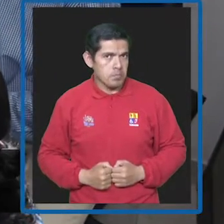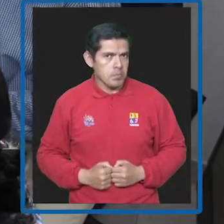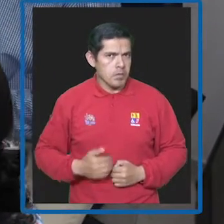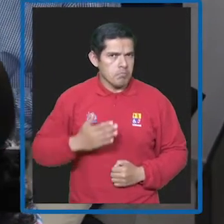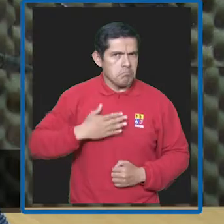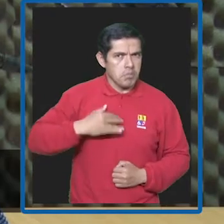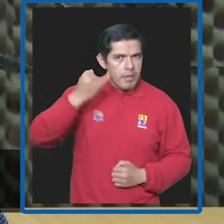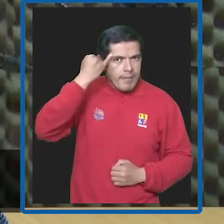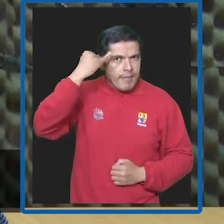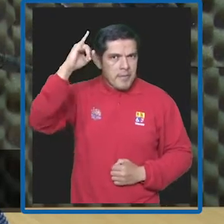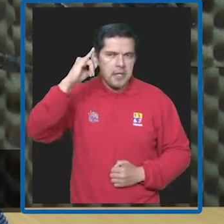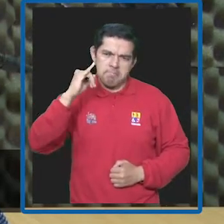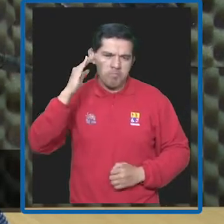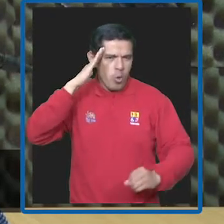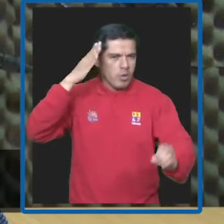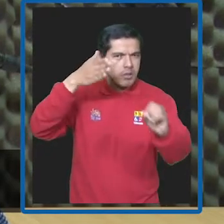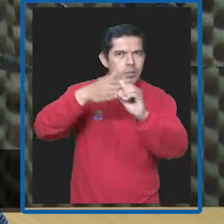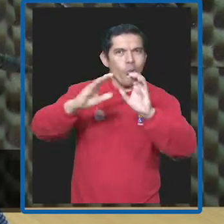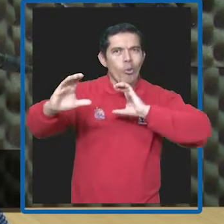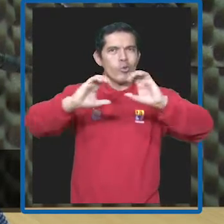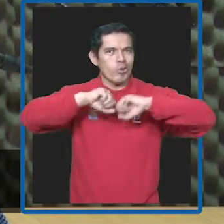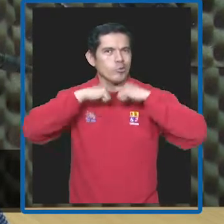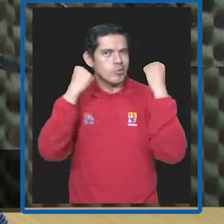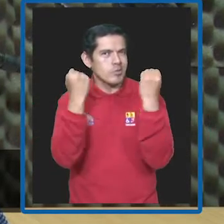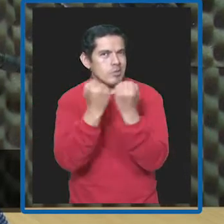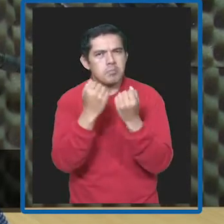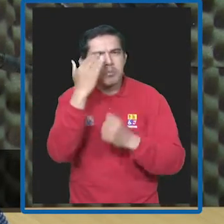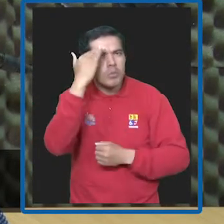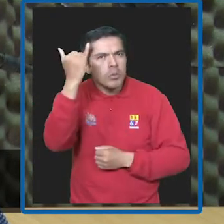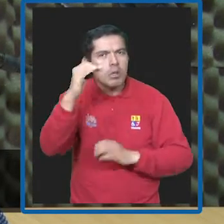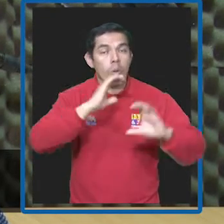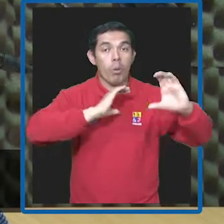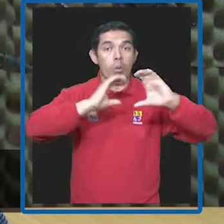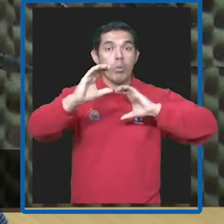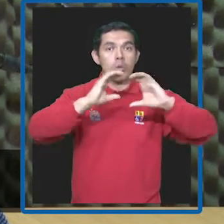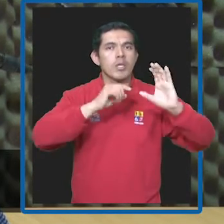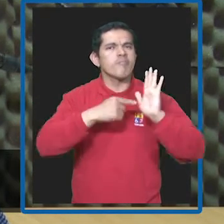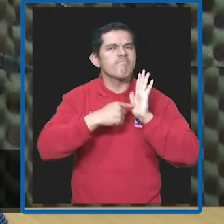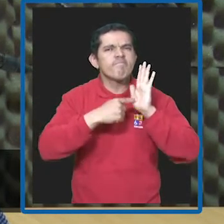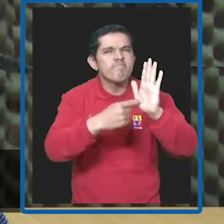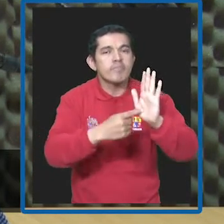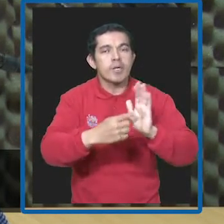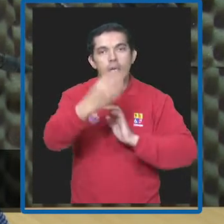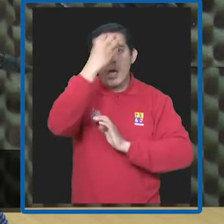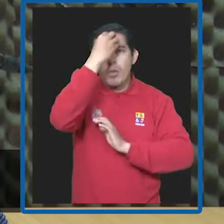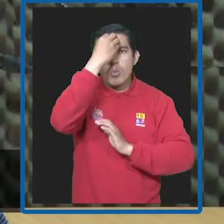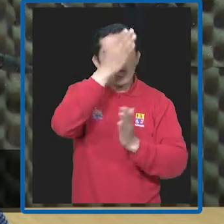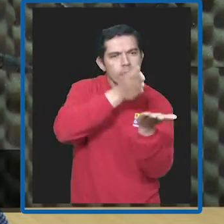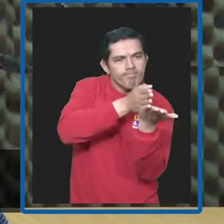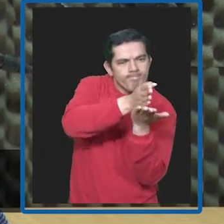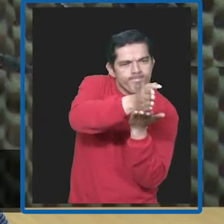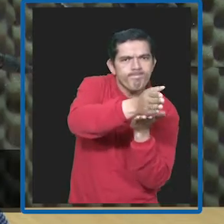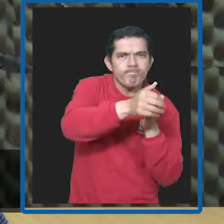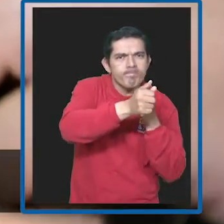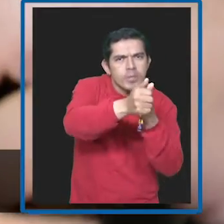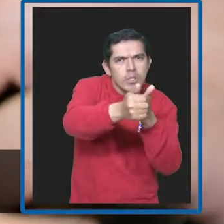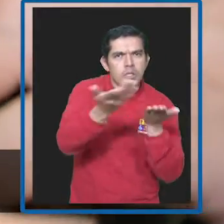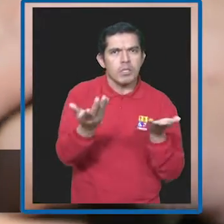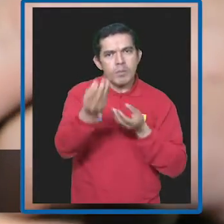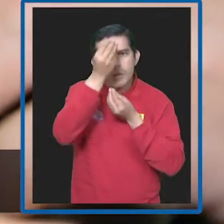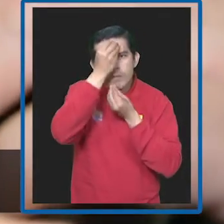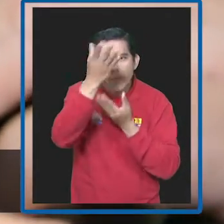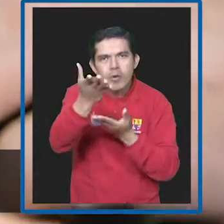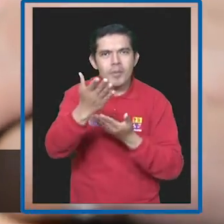Mi idea fue ser comunicador social porque entendía que la comunicación sirve para educar, para orientar, para informar,